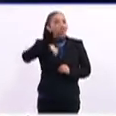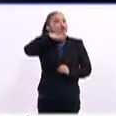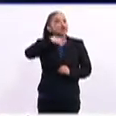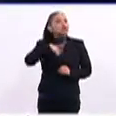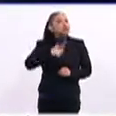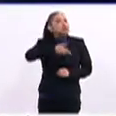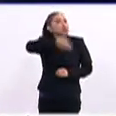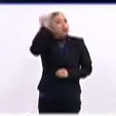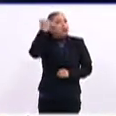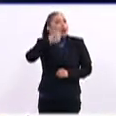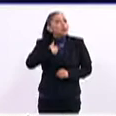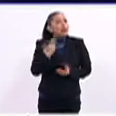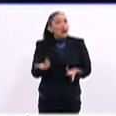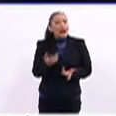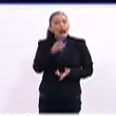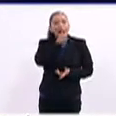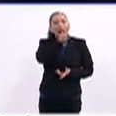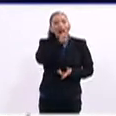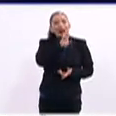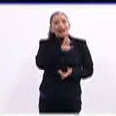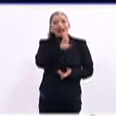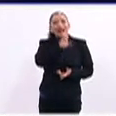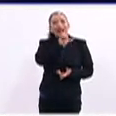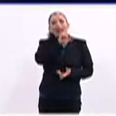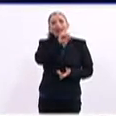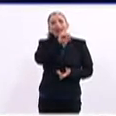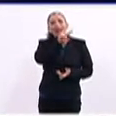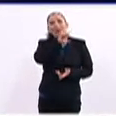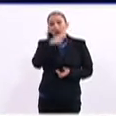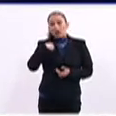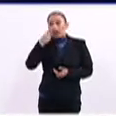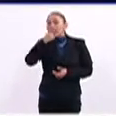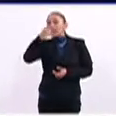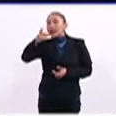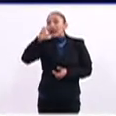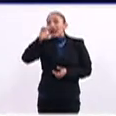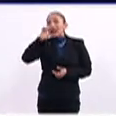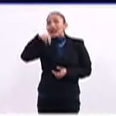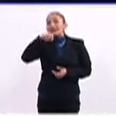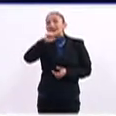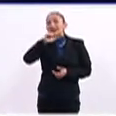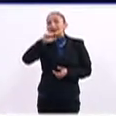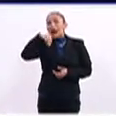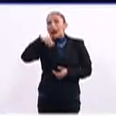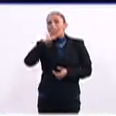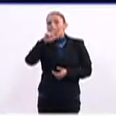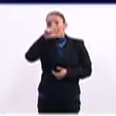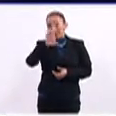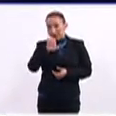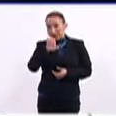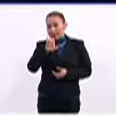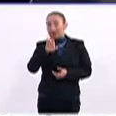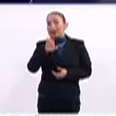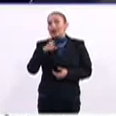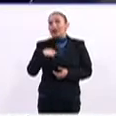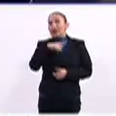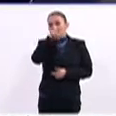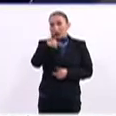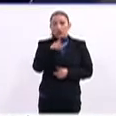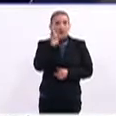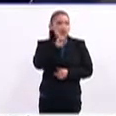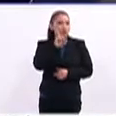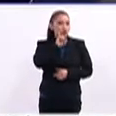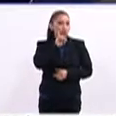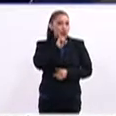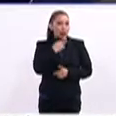yo lo llamaba relieve, lo llamaba más bien como ensamble. Y después, una